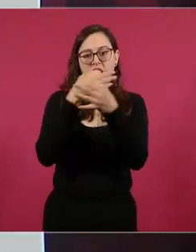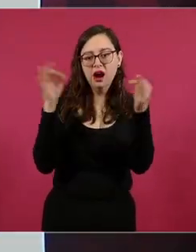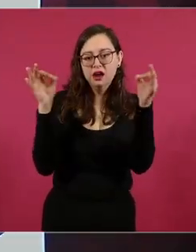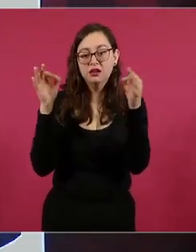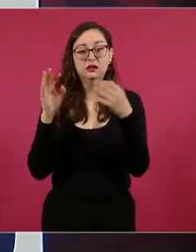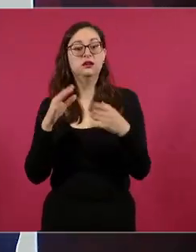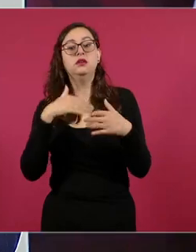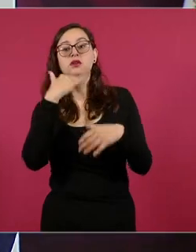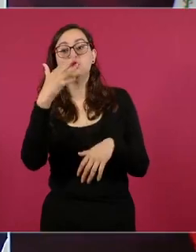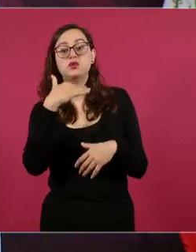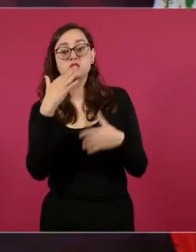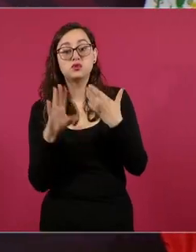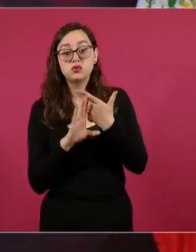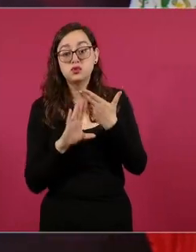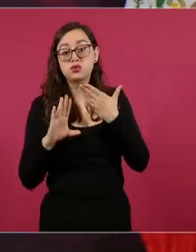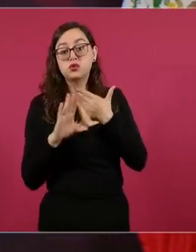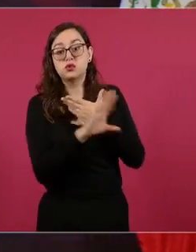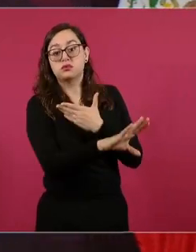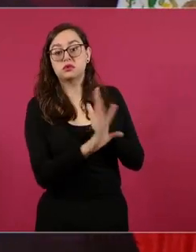que combatirla por esto.